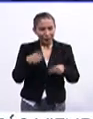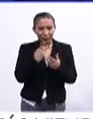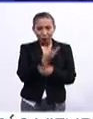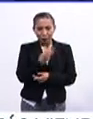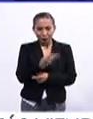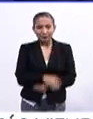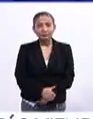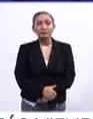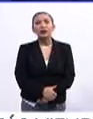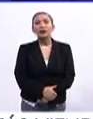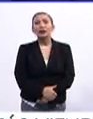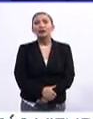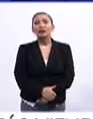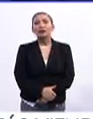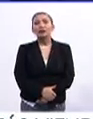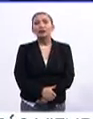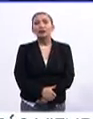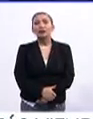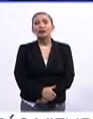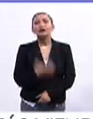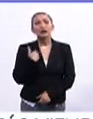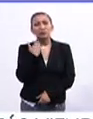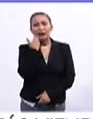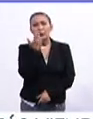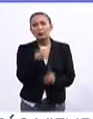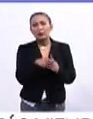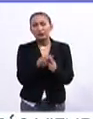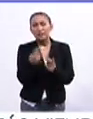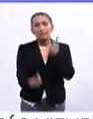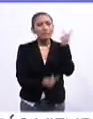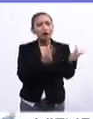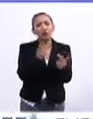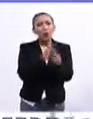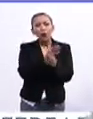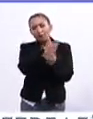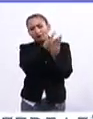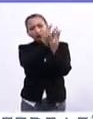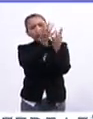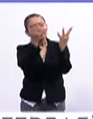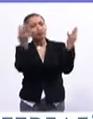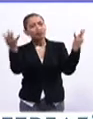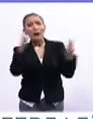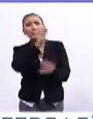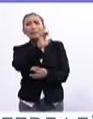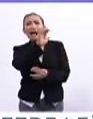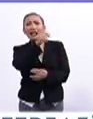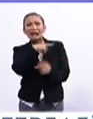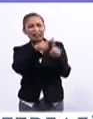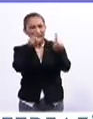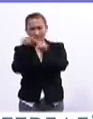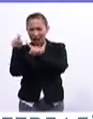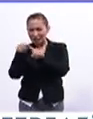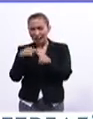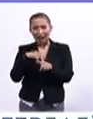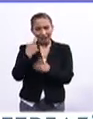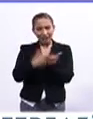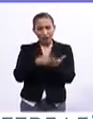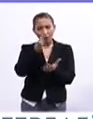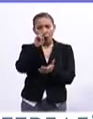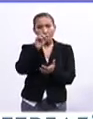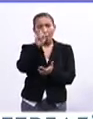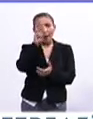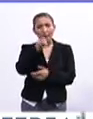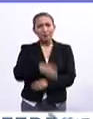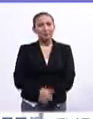Interfaz. Pues nos gustaría empezar preguntándoles, pues, ¿cuál es todo este abanico de becas y de opciones que está ofreciendo la Universidad